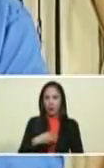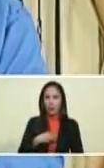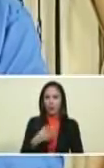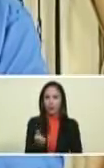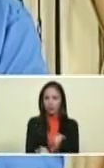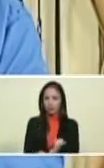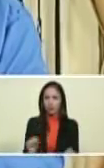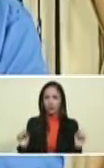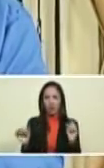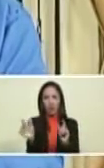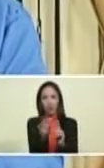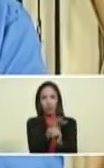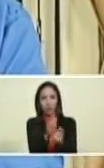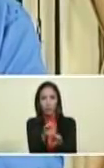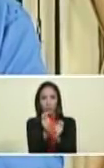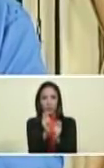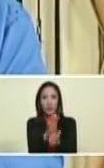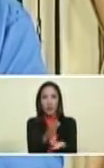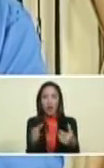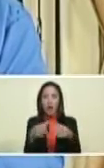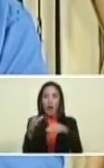lo perturben, lo